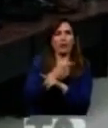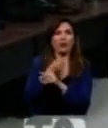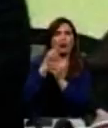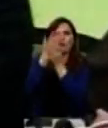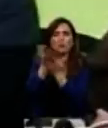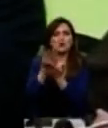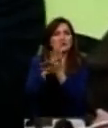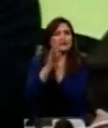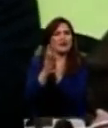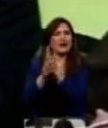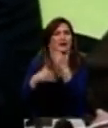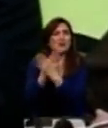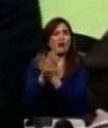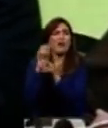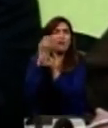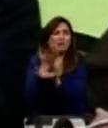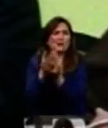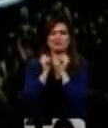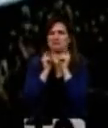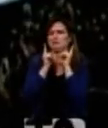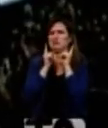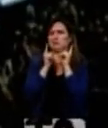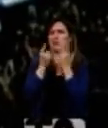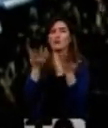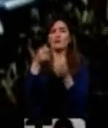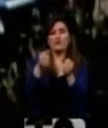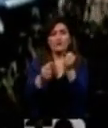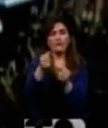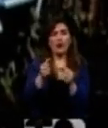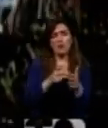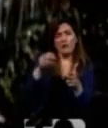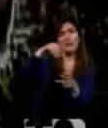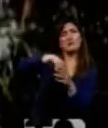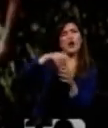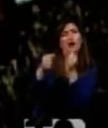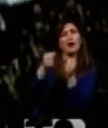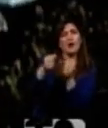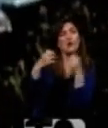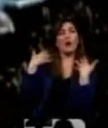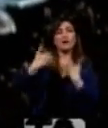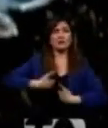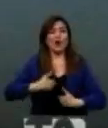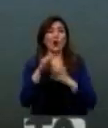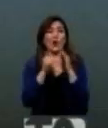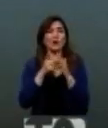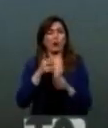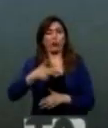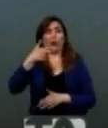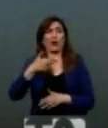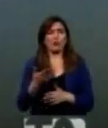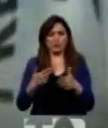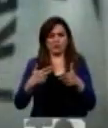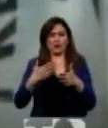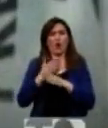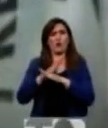información inicial y las nuevas declaraciones que sorprenden. Como que en la camioneta del equipo periodístico encontraron chalecos antibalas. En general,